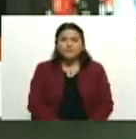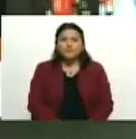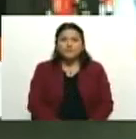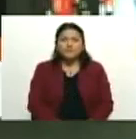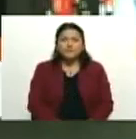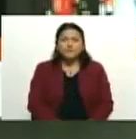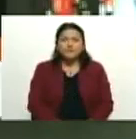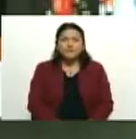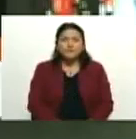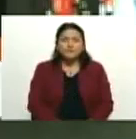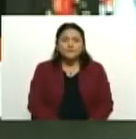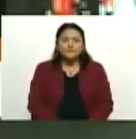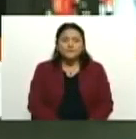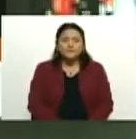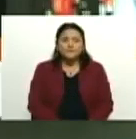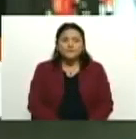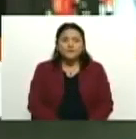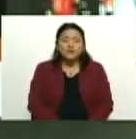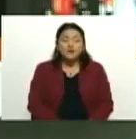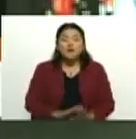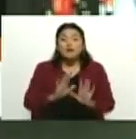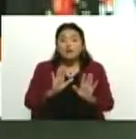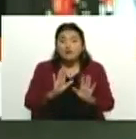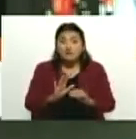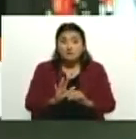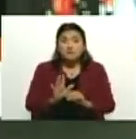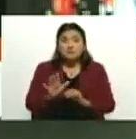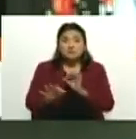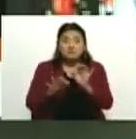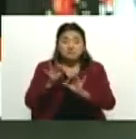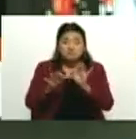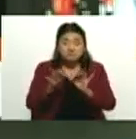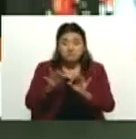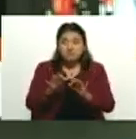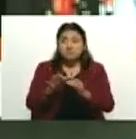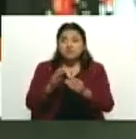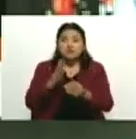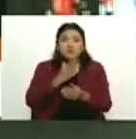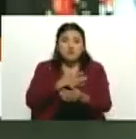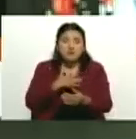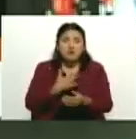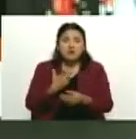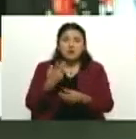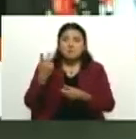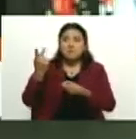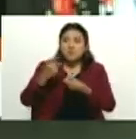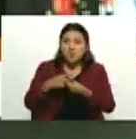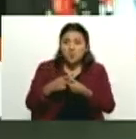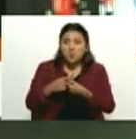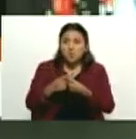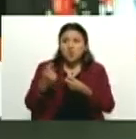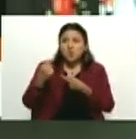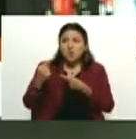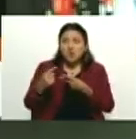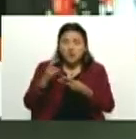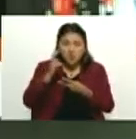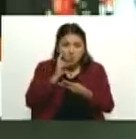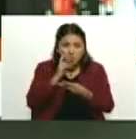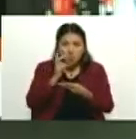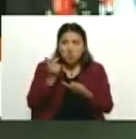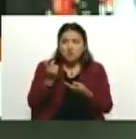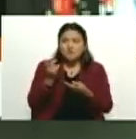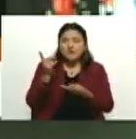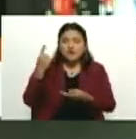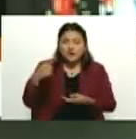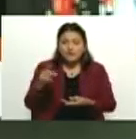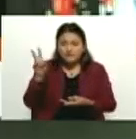Porque algunos llegan y dicen que por los recursos naturales que hay en Venezuela, en Bolivia, no, en verdad es porque